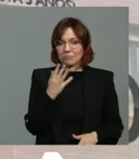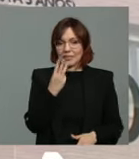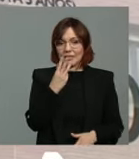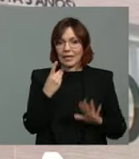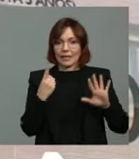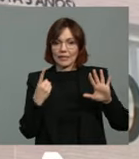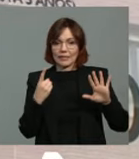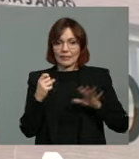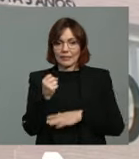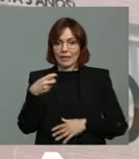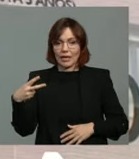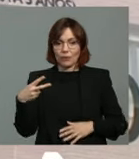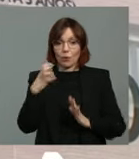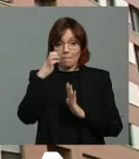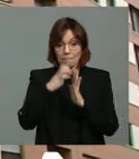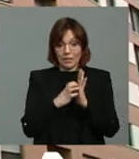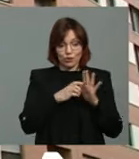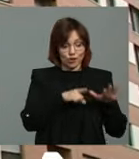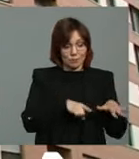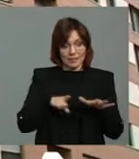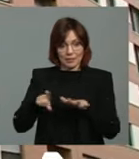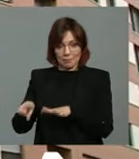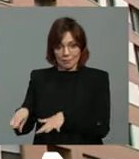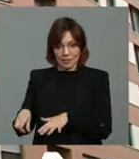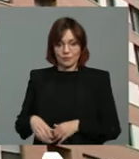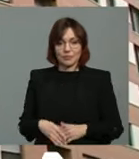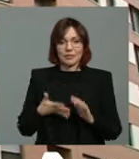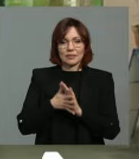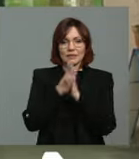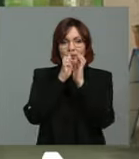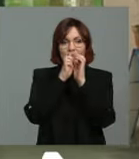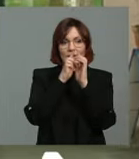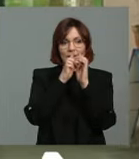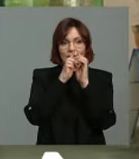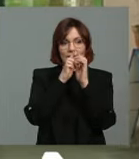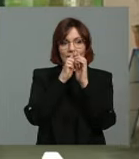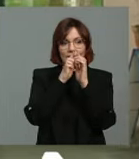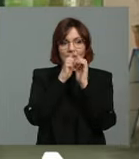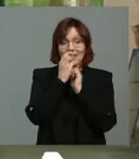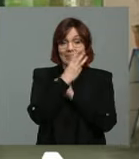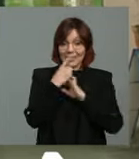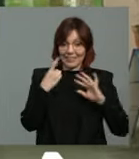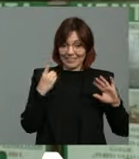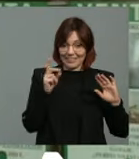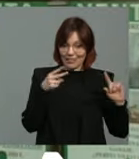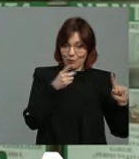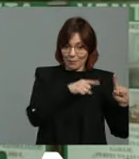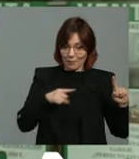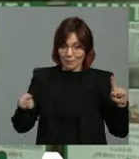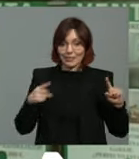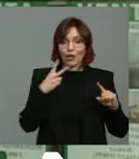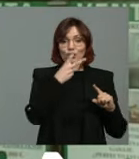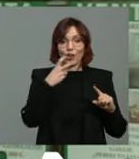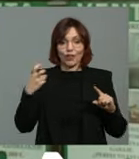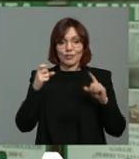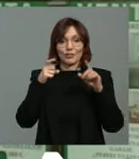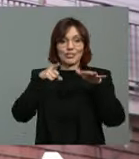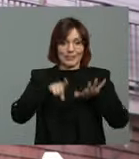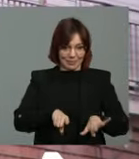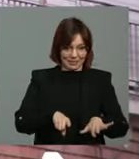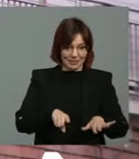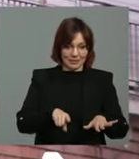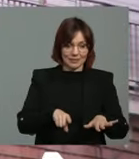36 al semestre que son algo más de 200 al al semestre perdón 36 al mes 200 al semestre por lo tanto ahí ya